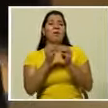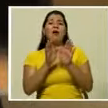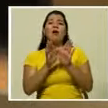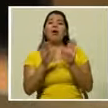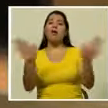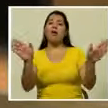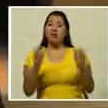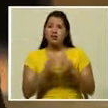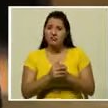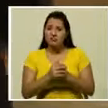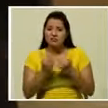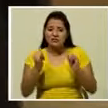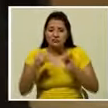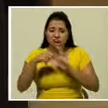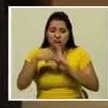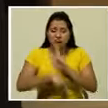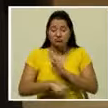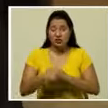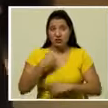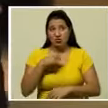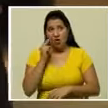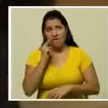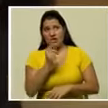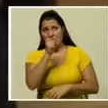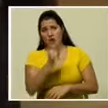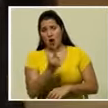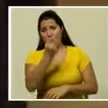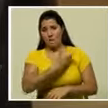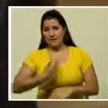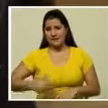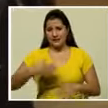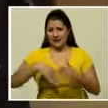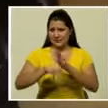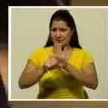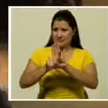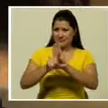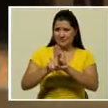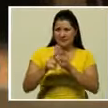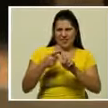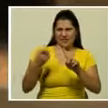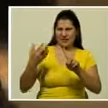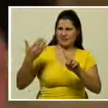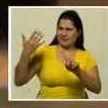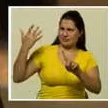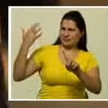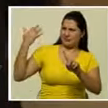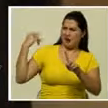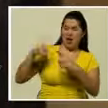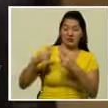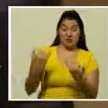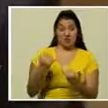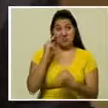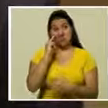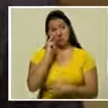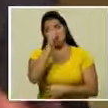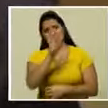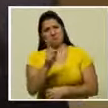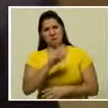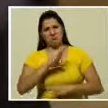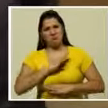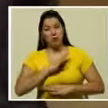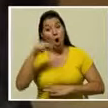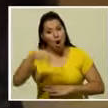que he escuchado yo de un presidente y un proceso de rendición de cuentas en la Asamblea Legislativa de muchísimos años, justo cuando hoy esperábamos algo